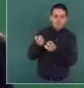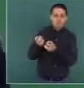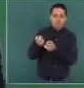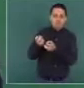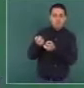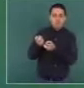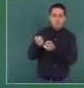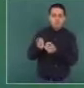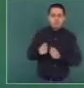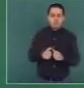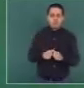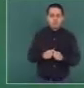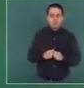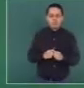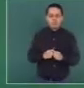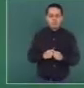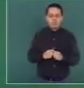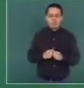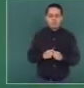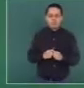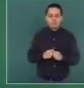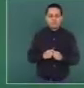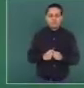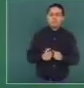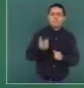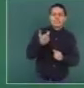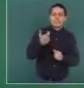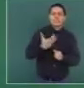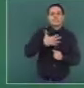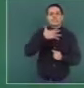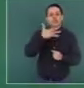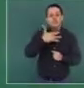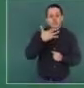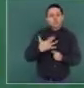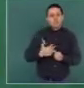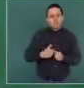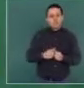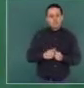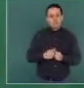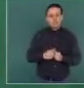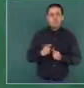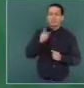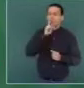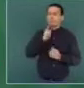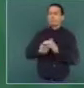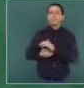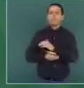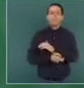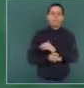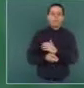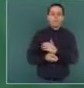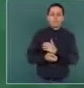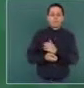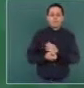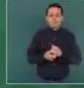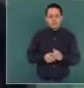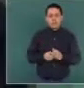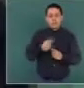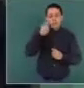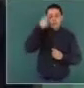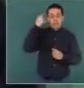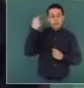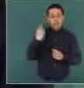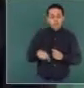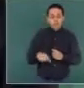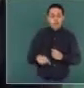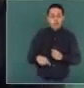es mordidas van a obtener de